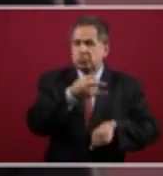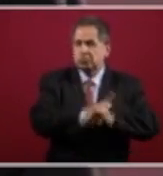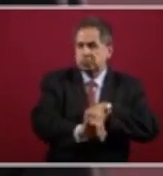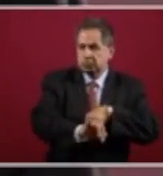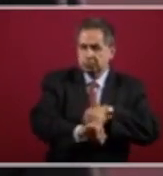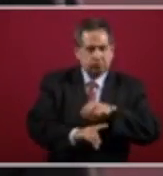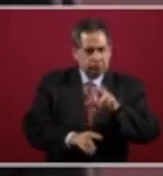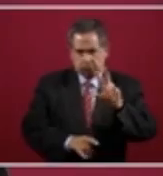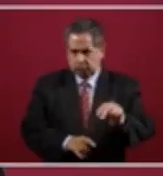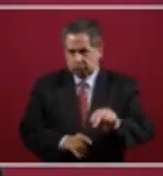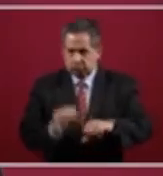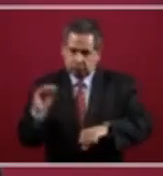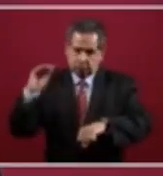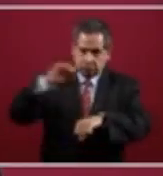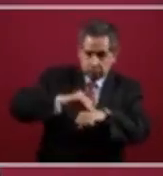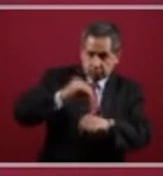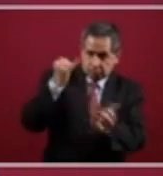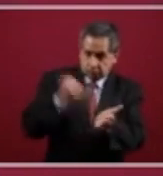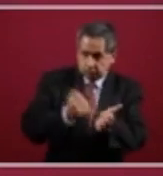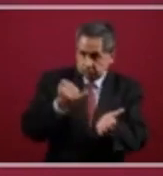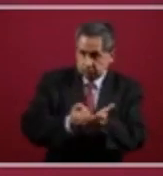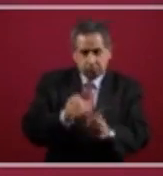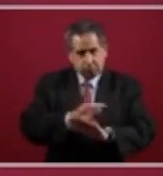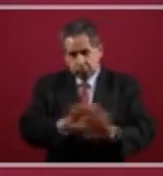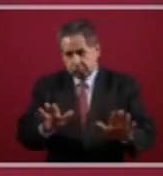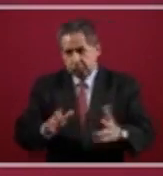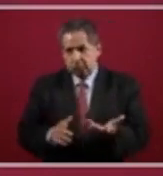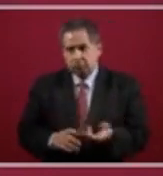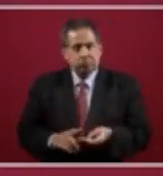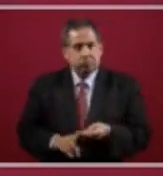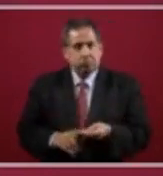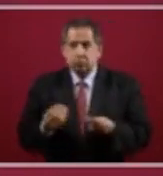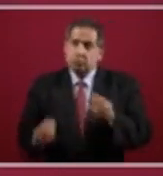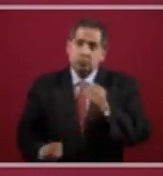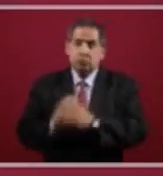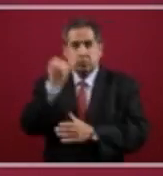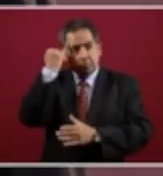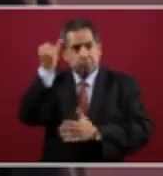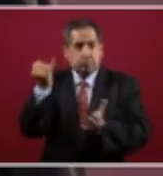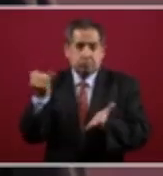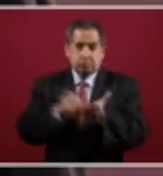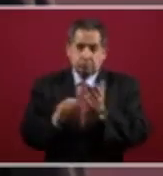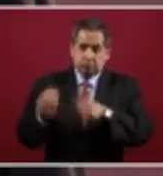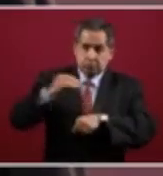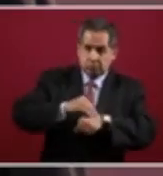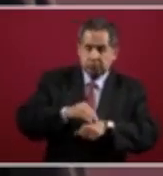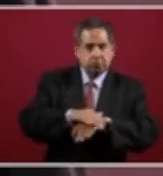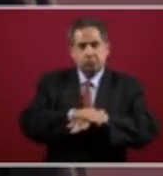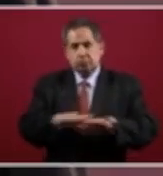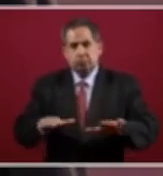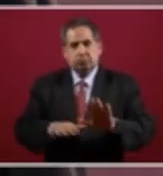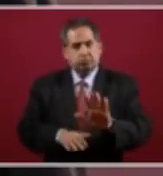No aumentar impuestos ni crear impuestos nuevos.